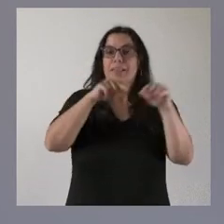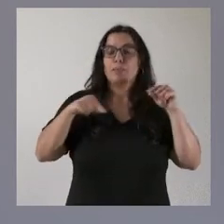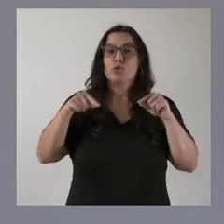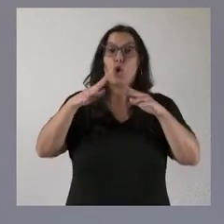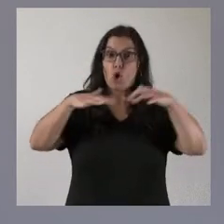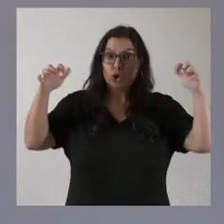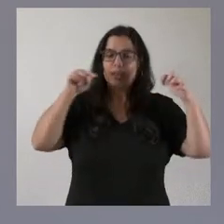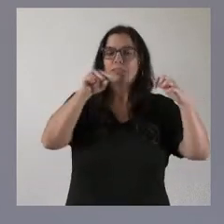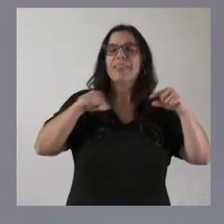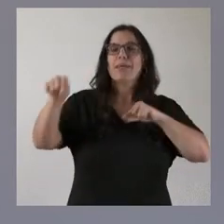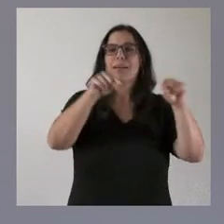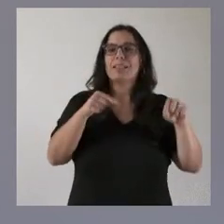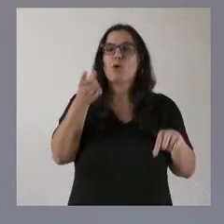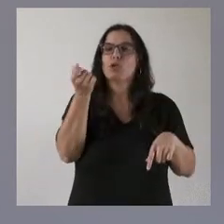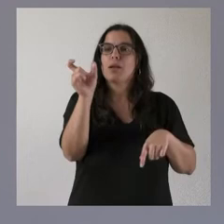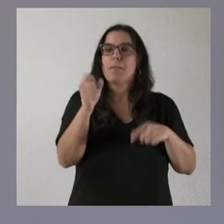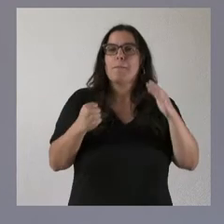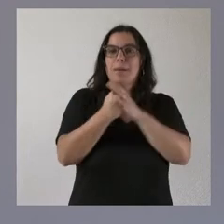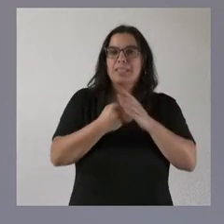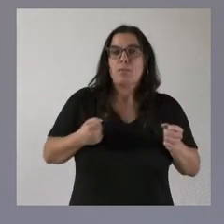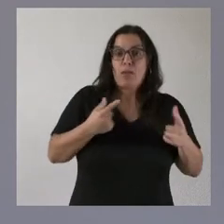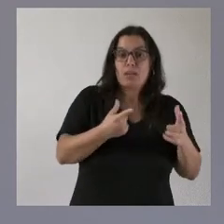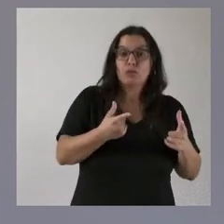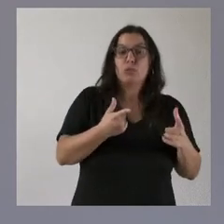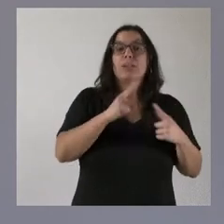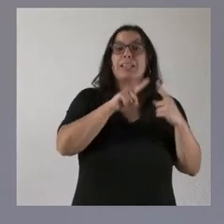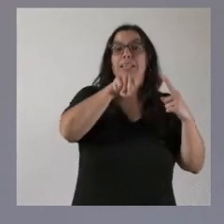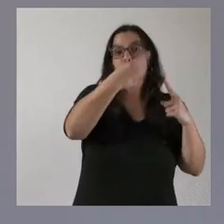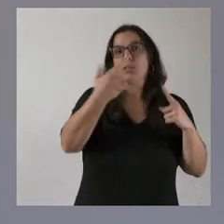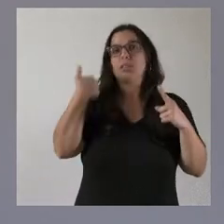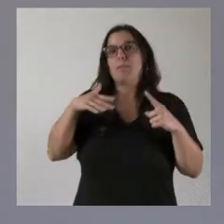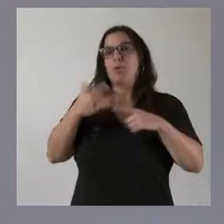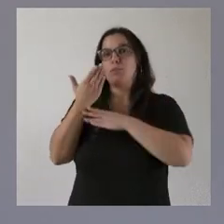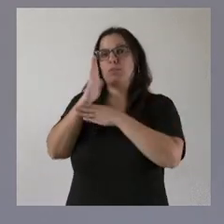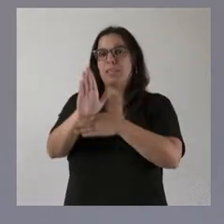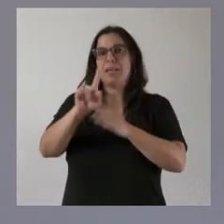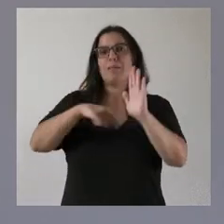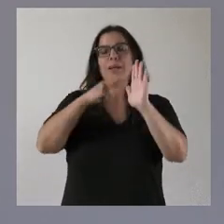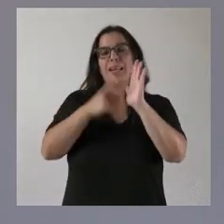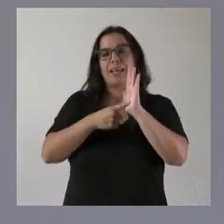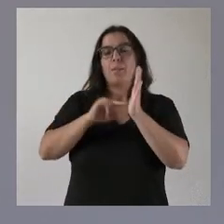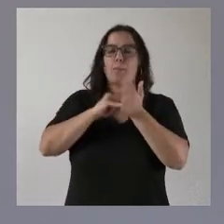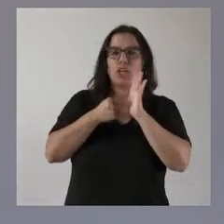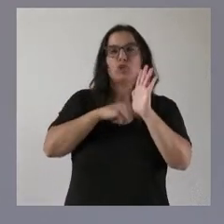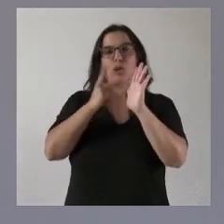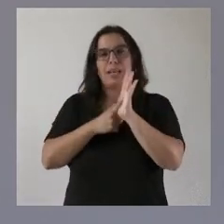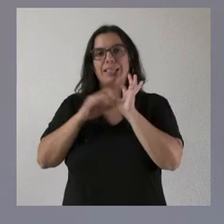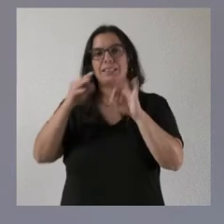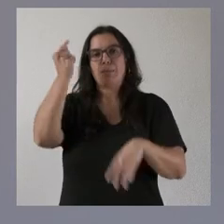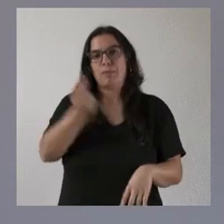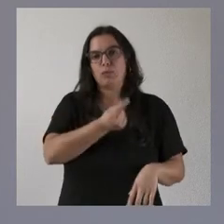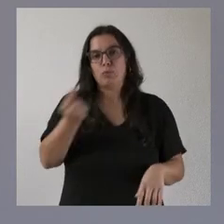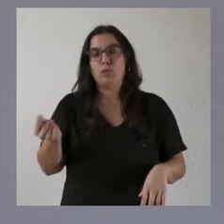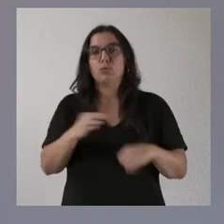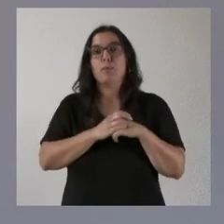pues estaremos habilitado para presentar ese proyecto de ley de presupuestos el clima de